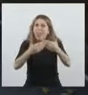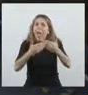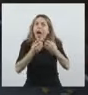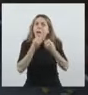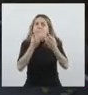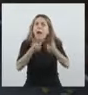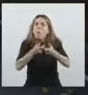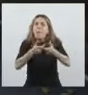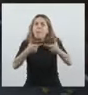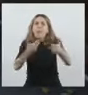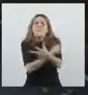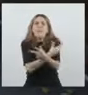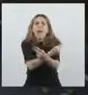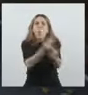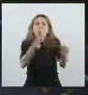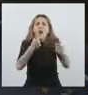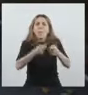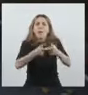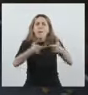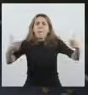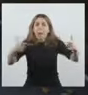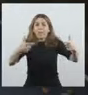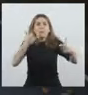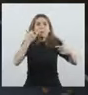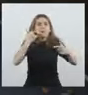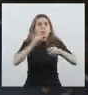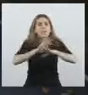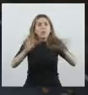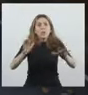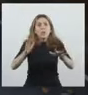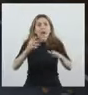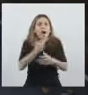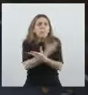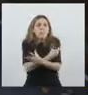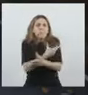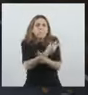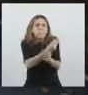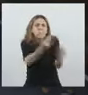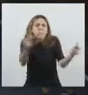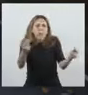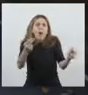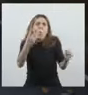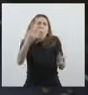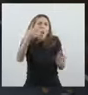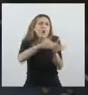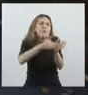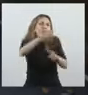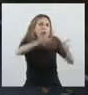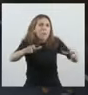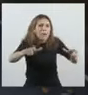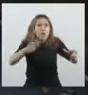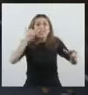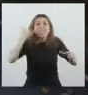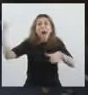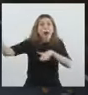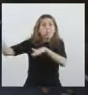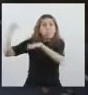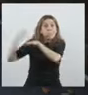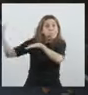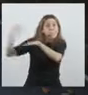está en marcha. Ya hemos superado los 4 millones de dosis aplicadas y ya han arribado al país más de